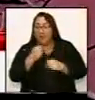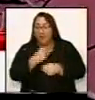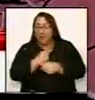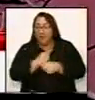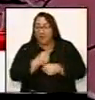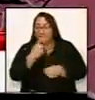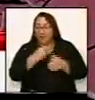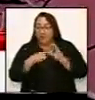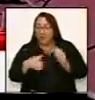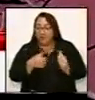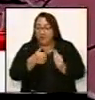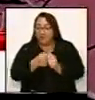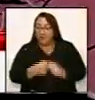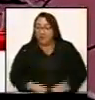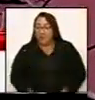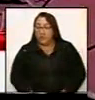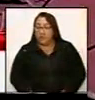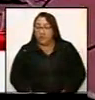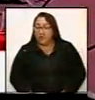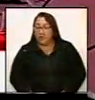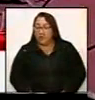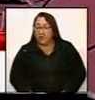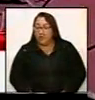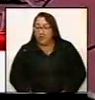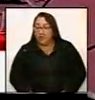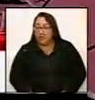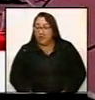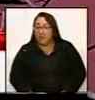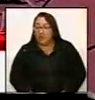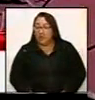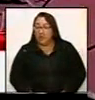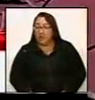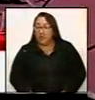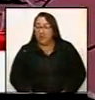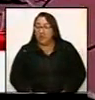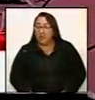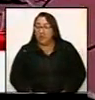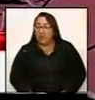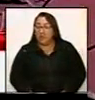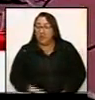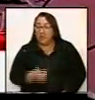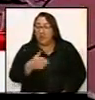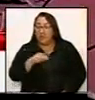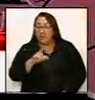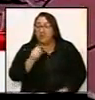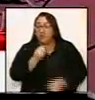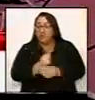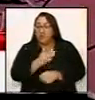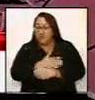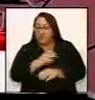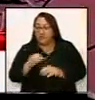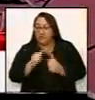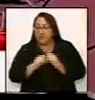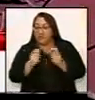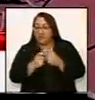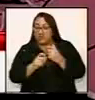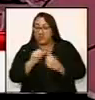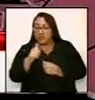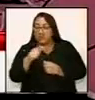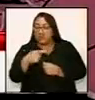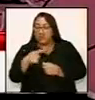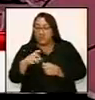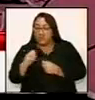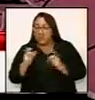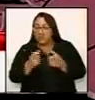justamente para hacer seguimiento a la APSI. Teníamos como referencia el trabajo que había hecho la congresista Luz Salgado